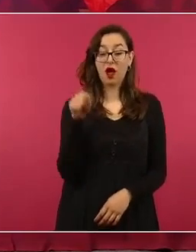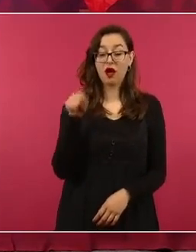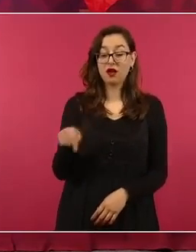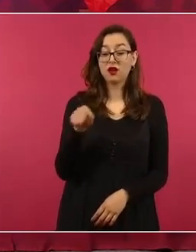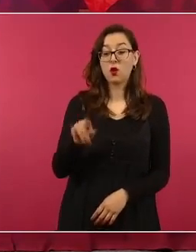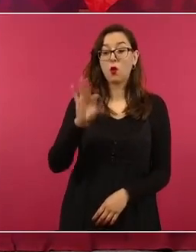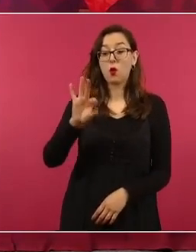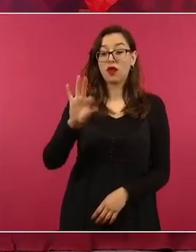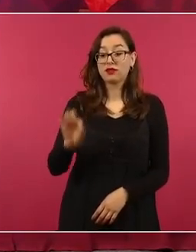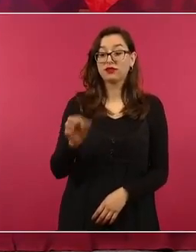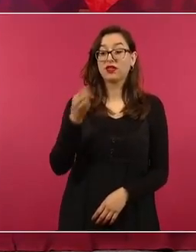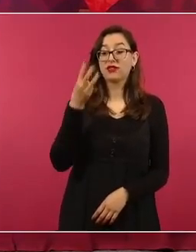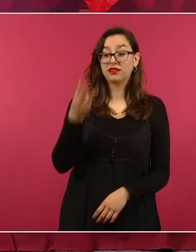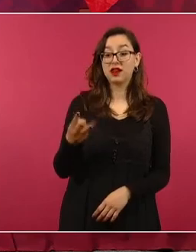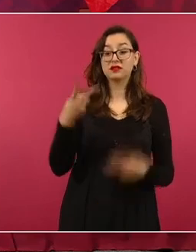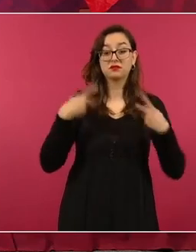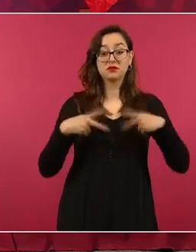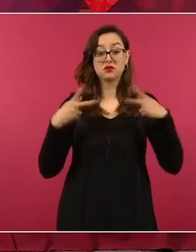A ver,